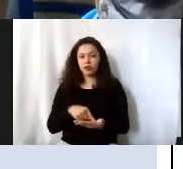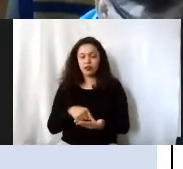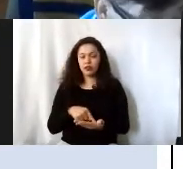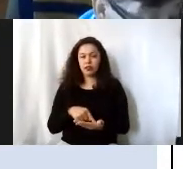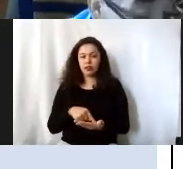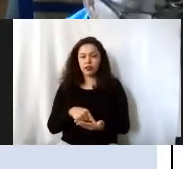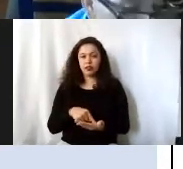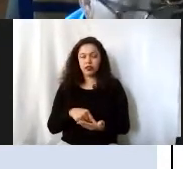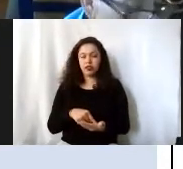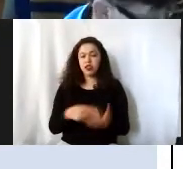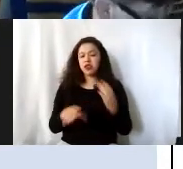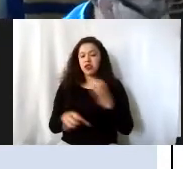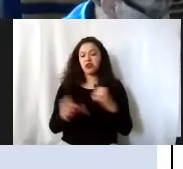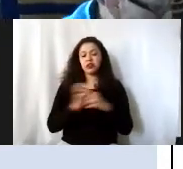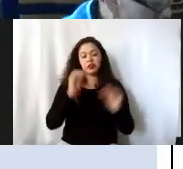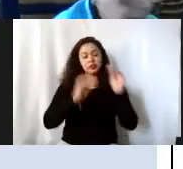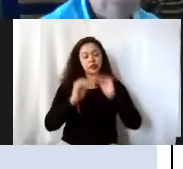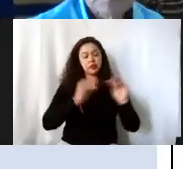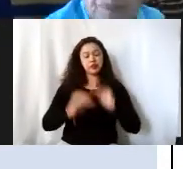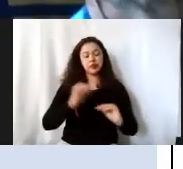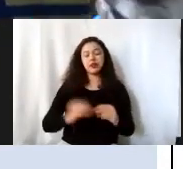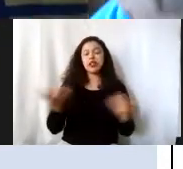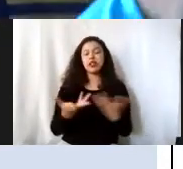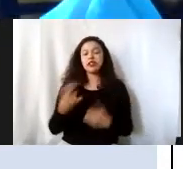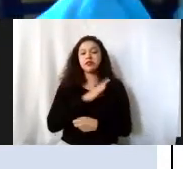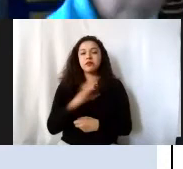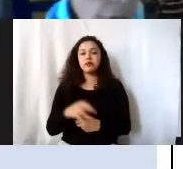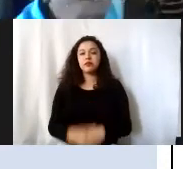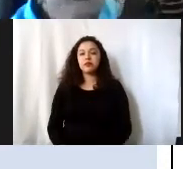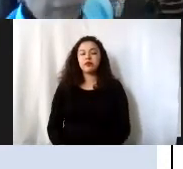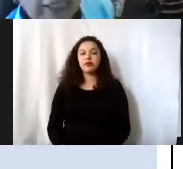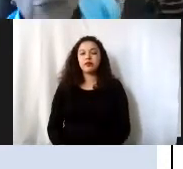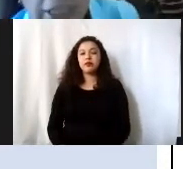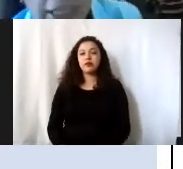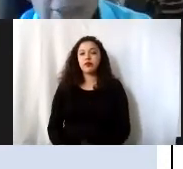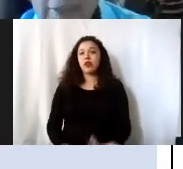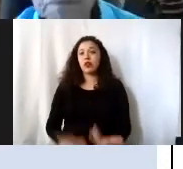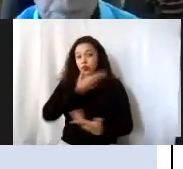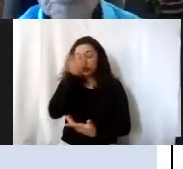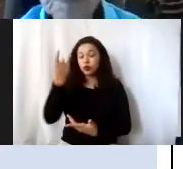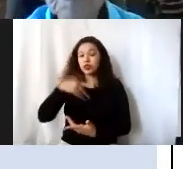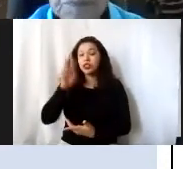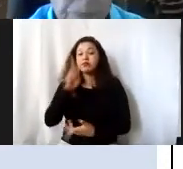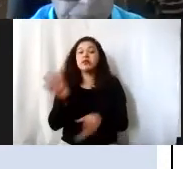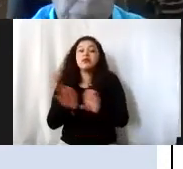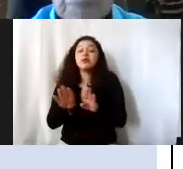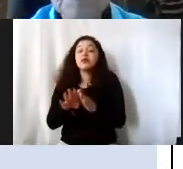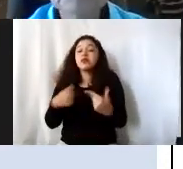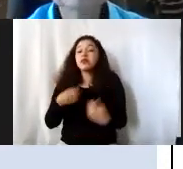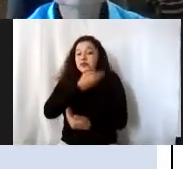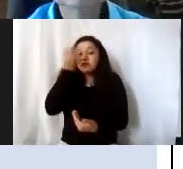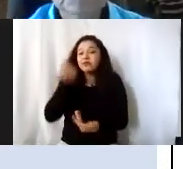estos elementos, podría hacerse. O no sé cómo lo vean ustedes.